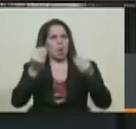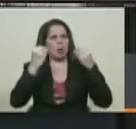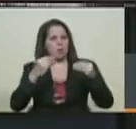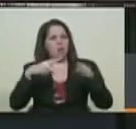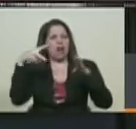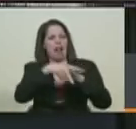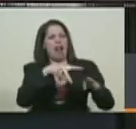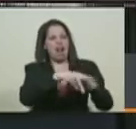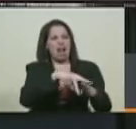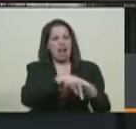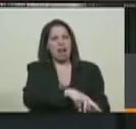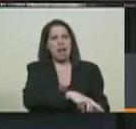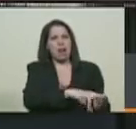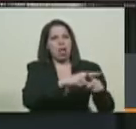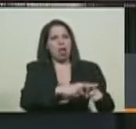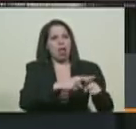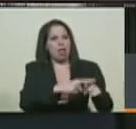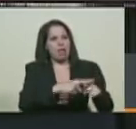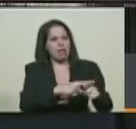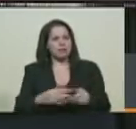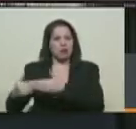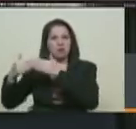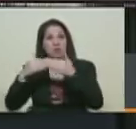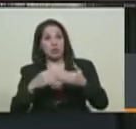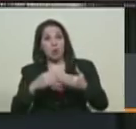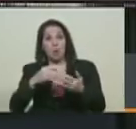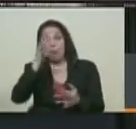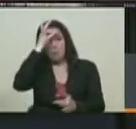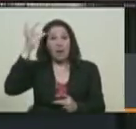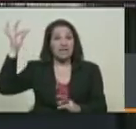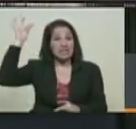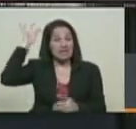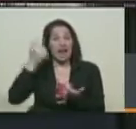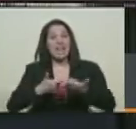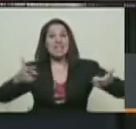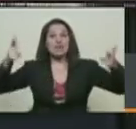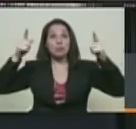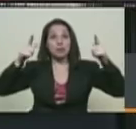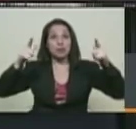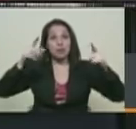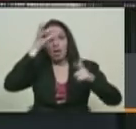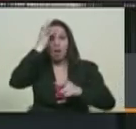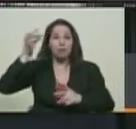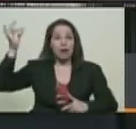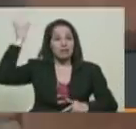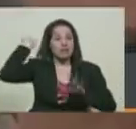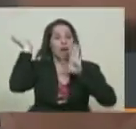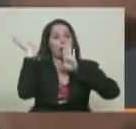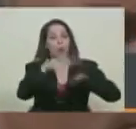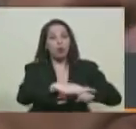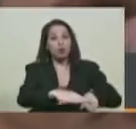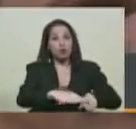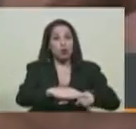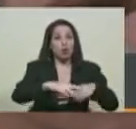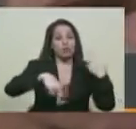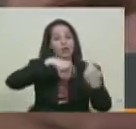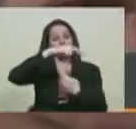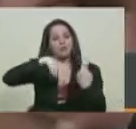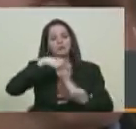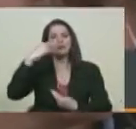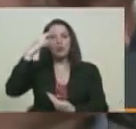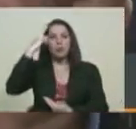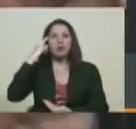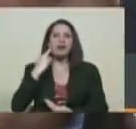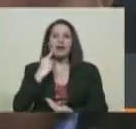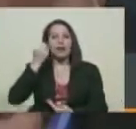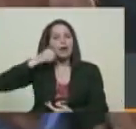imperialismo norteamericano? No, Palestina es rebelde, Palestina es libre y Palestina tiene el apoyo de la revolución bolivariana y de los